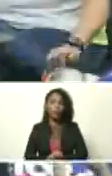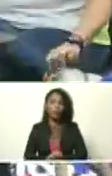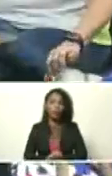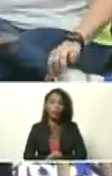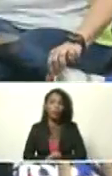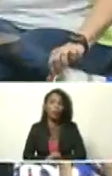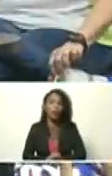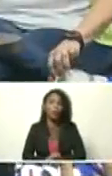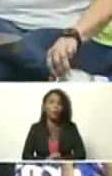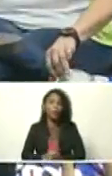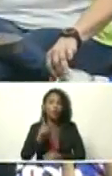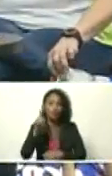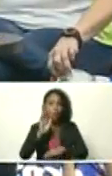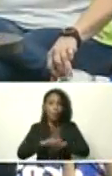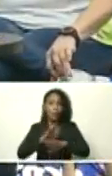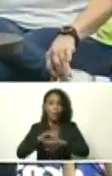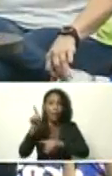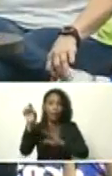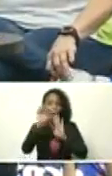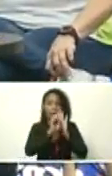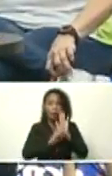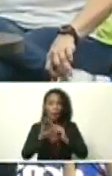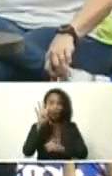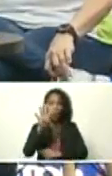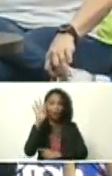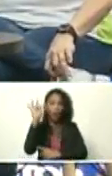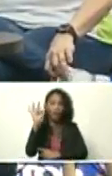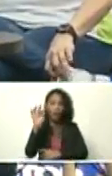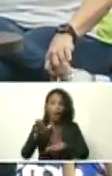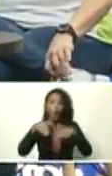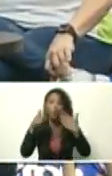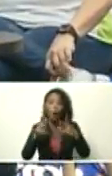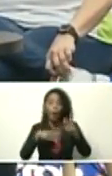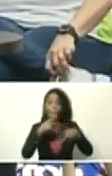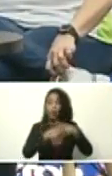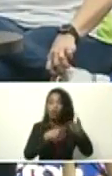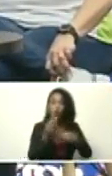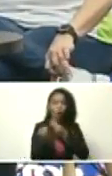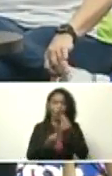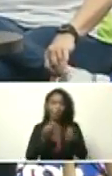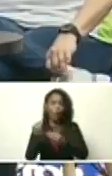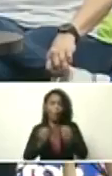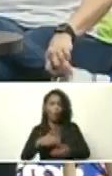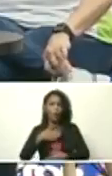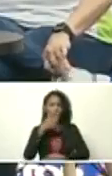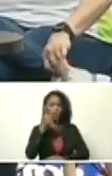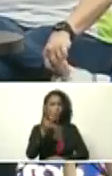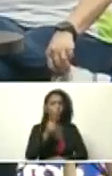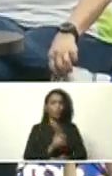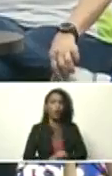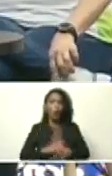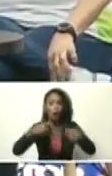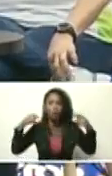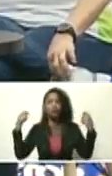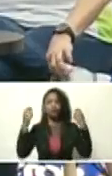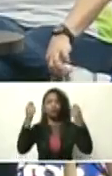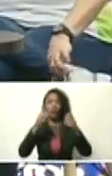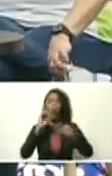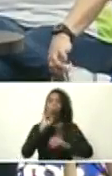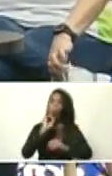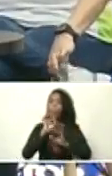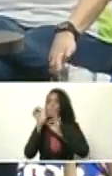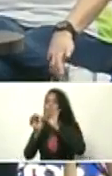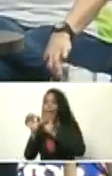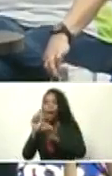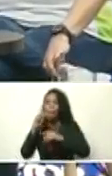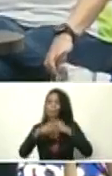ti. Tú pasaste por toda esta etapa de las 4F. Sí. ¿Cuál ha sido el proceso? Uh-huh. ¿Cómo puedes tú promover o explicar